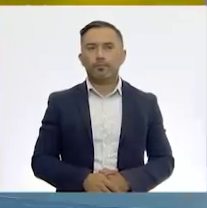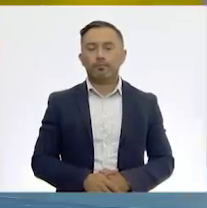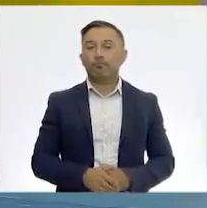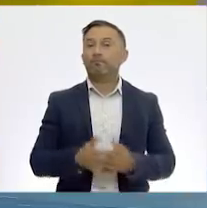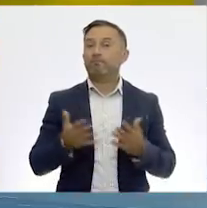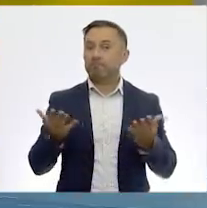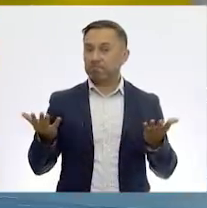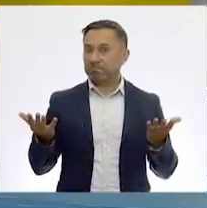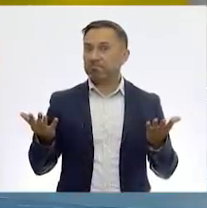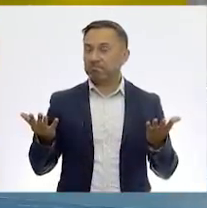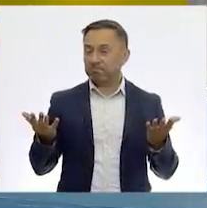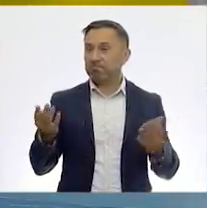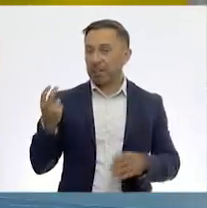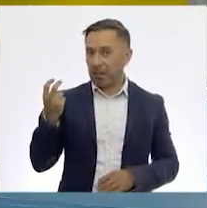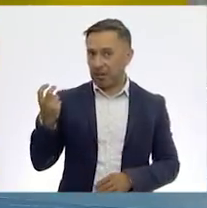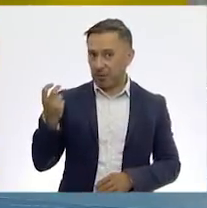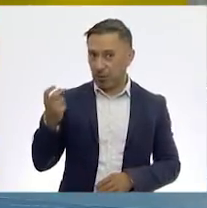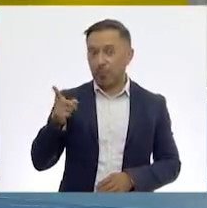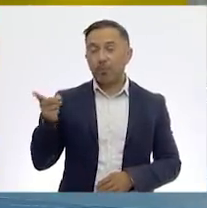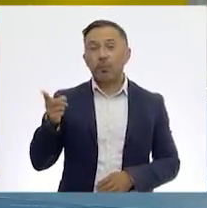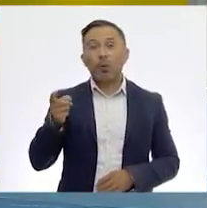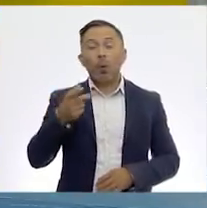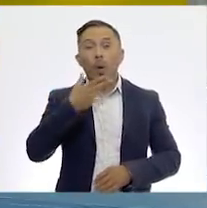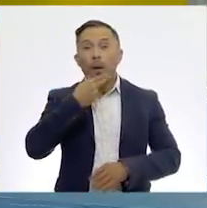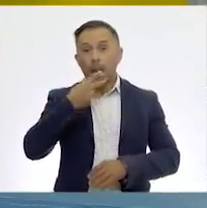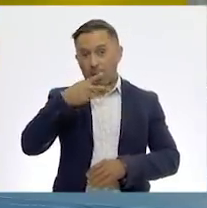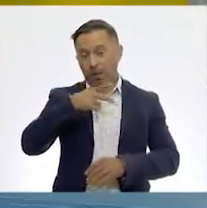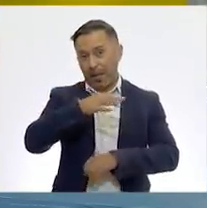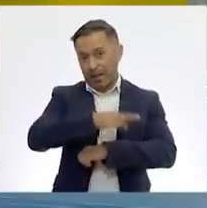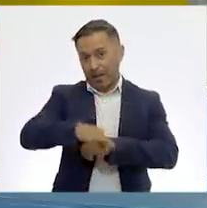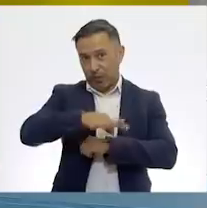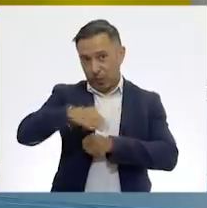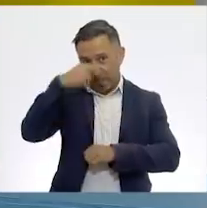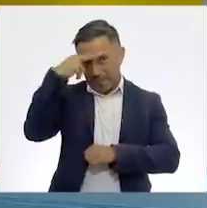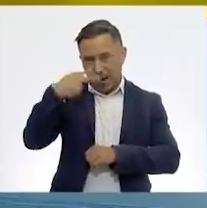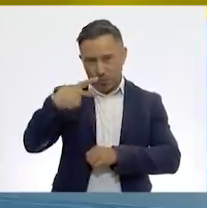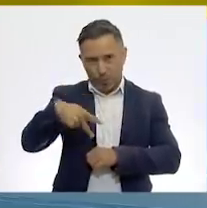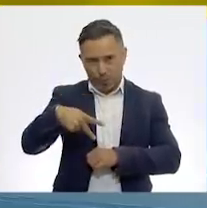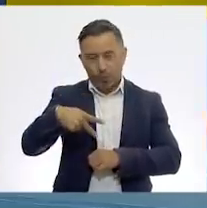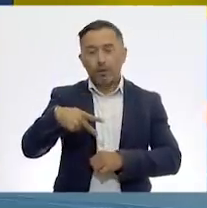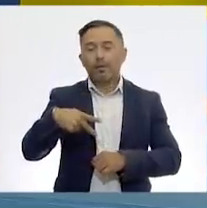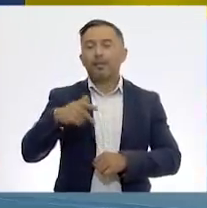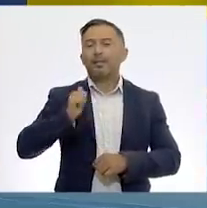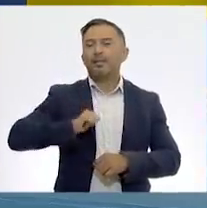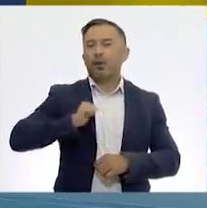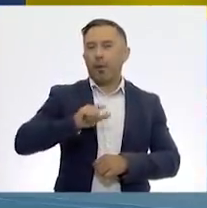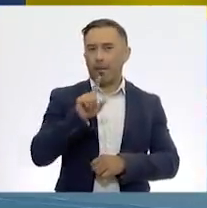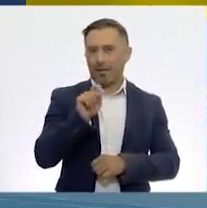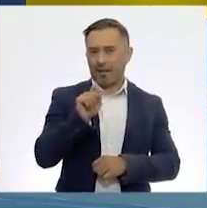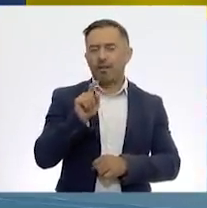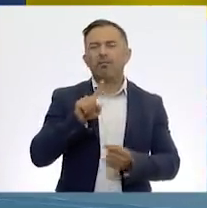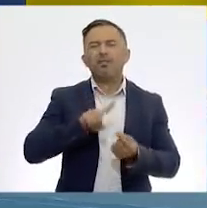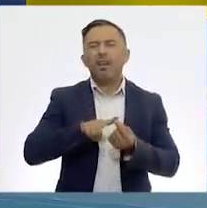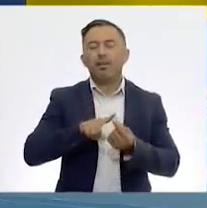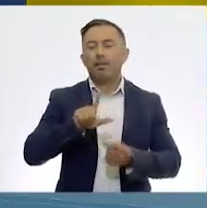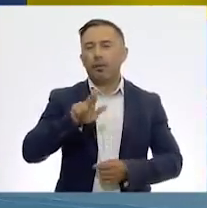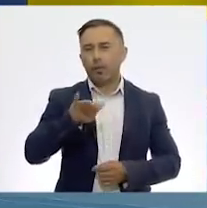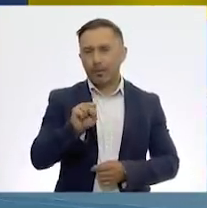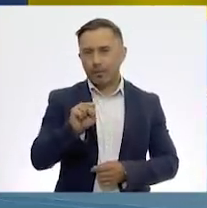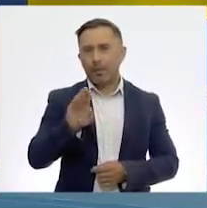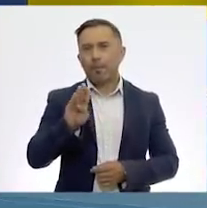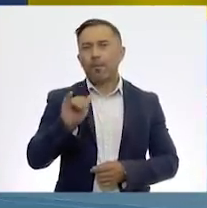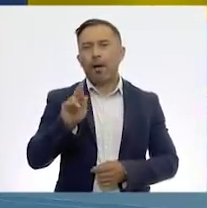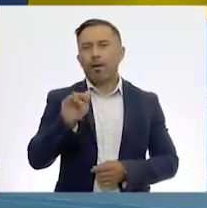Así es, pues la obra de este gran arquitecto mexicano del siglo XX, que fue Luis Barragán, pues está muy presente